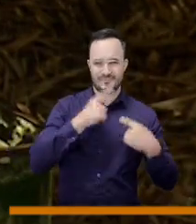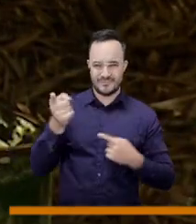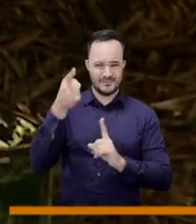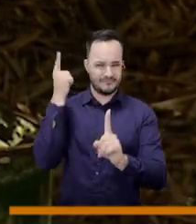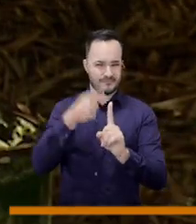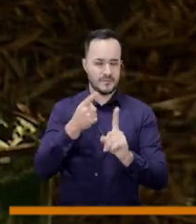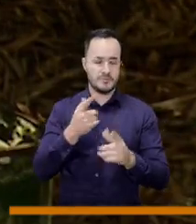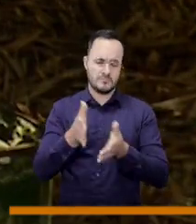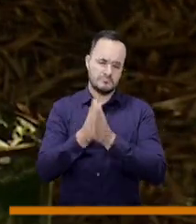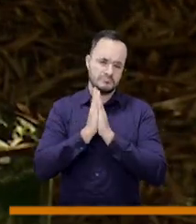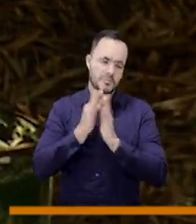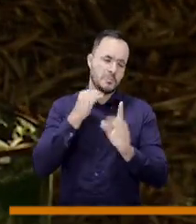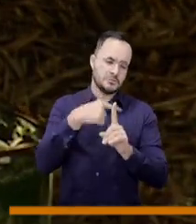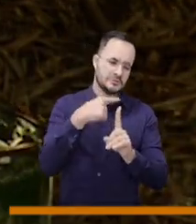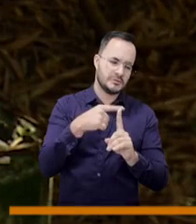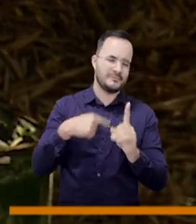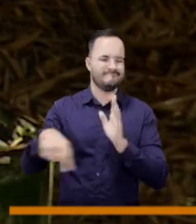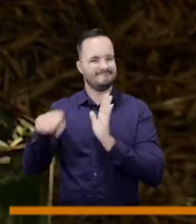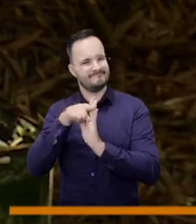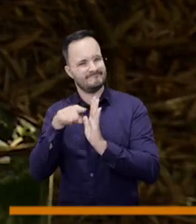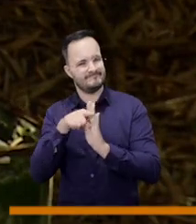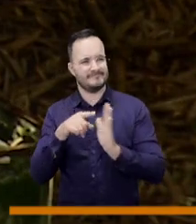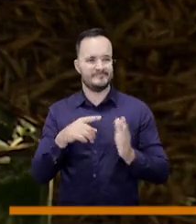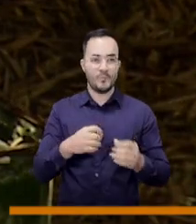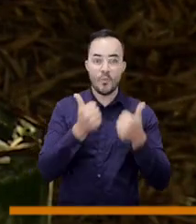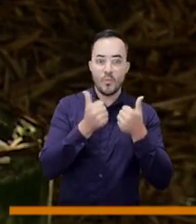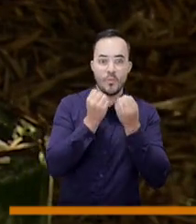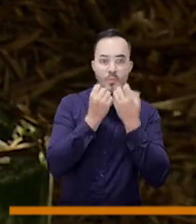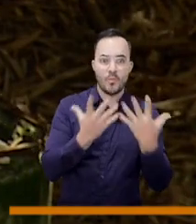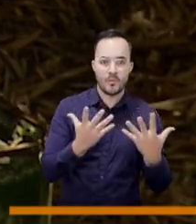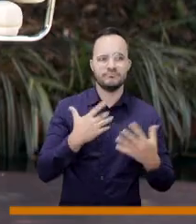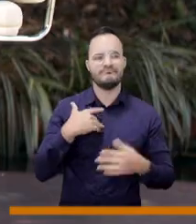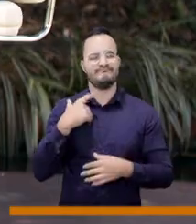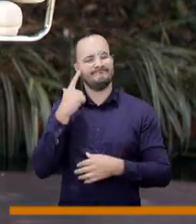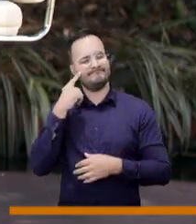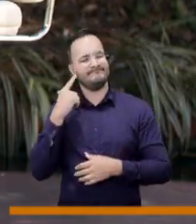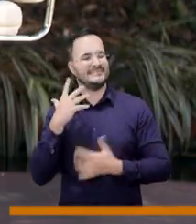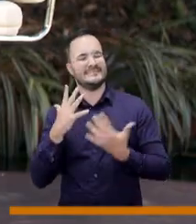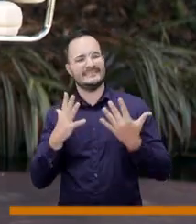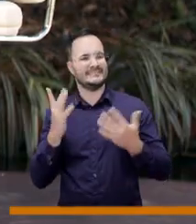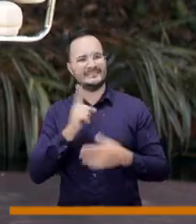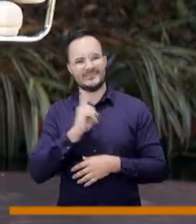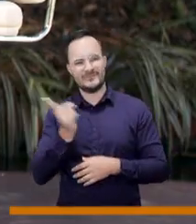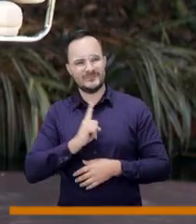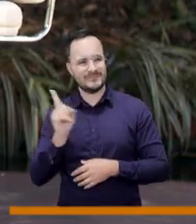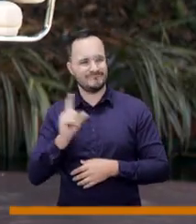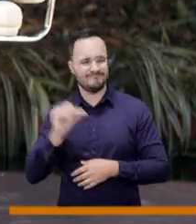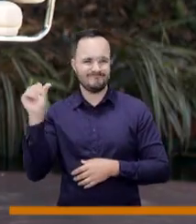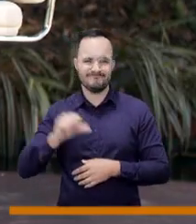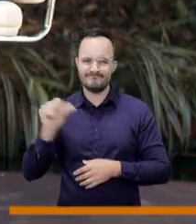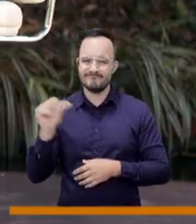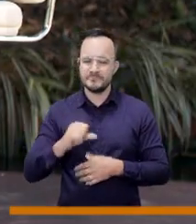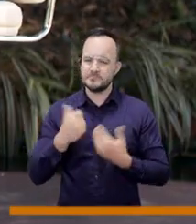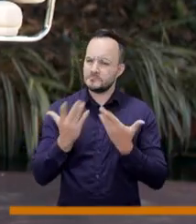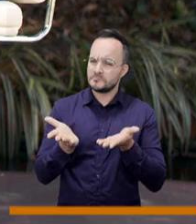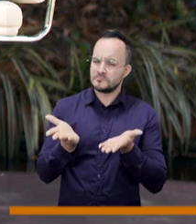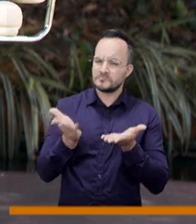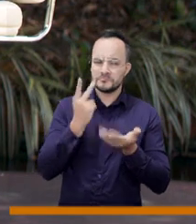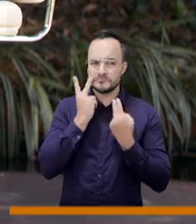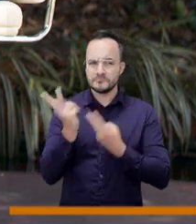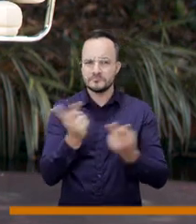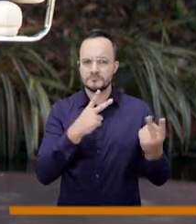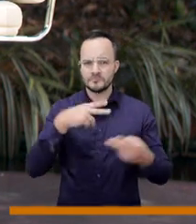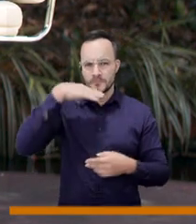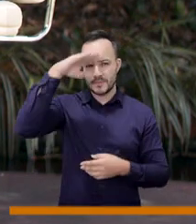turística. Hablemos de lo bueno, de lo malo, de lo feo que tiene también este momento que vive